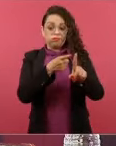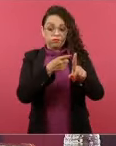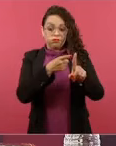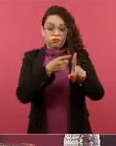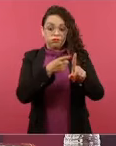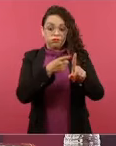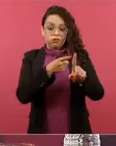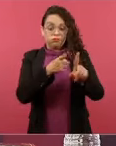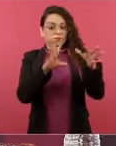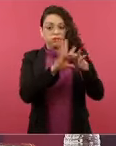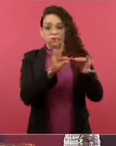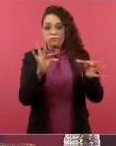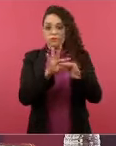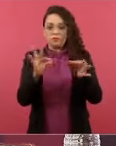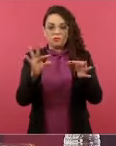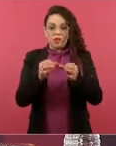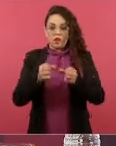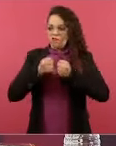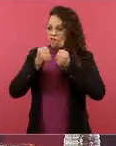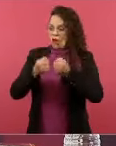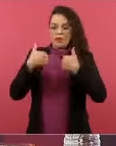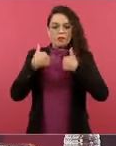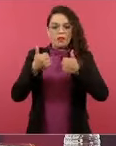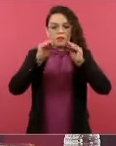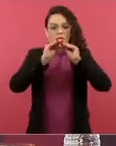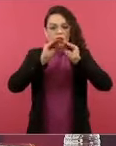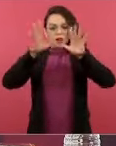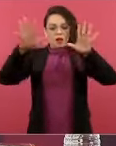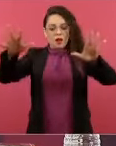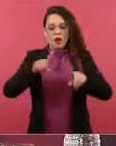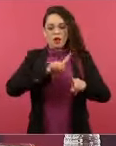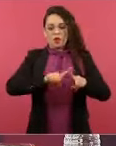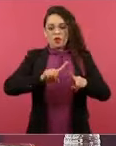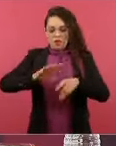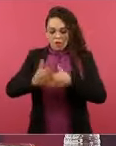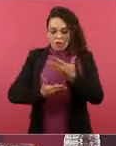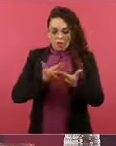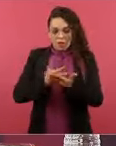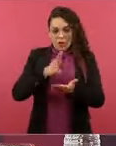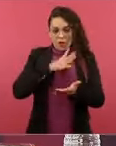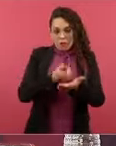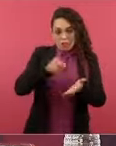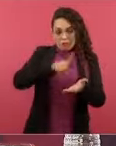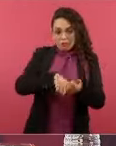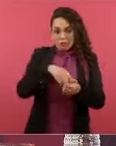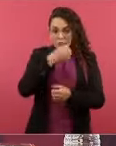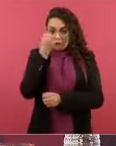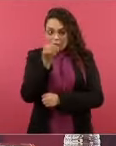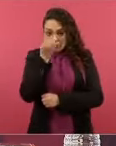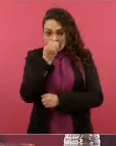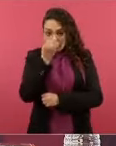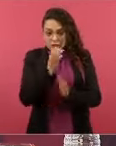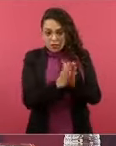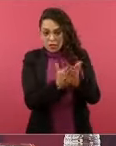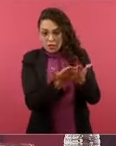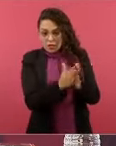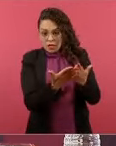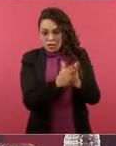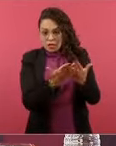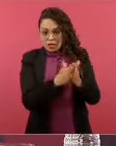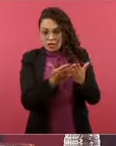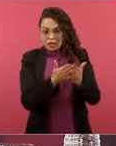claridad. En los contenidos, en las propuestas de las cosas que tenemos que cubrir, decimos, uno de los del perfil de egresos